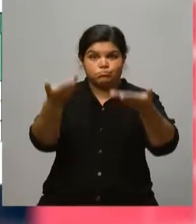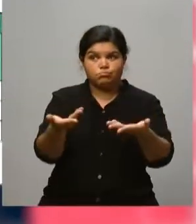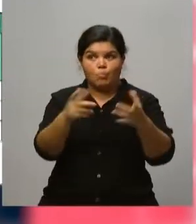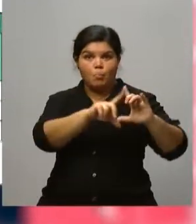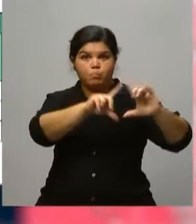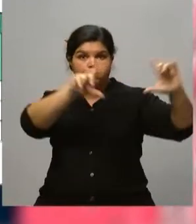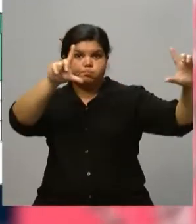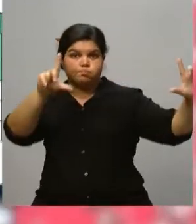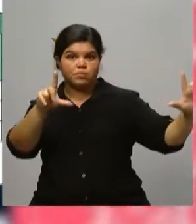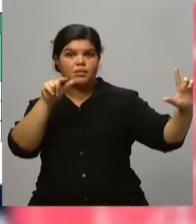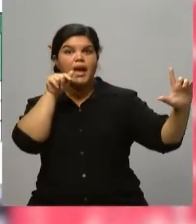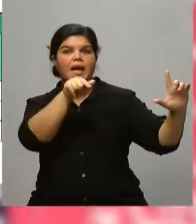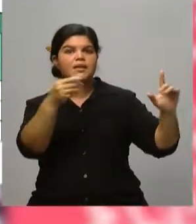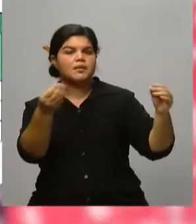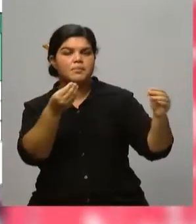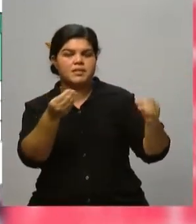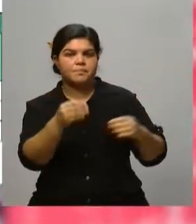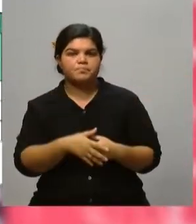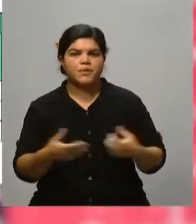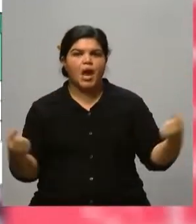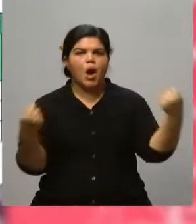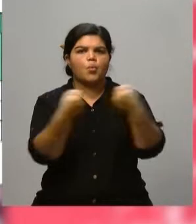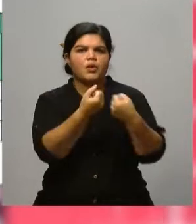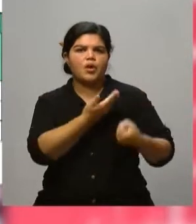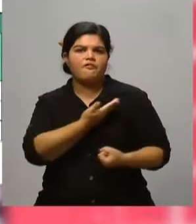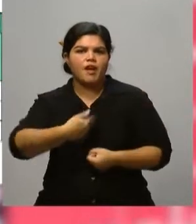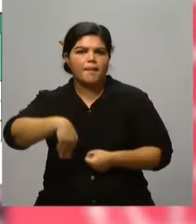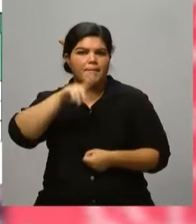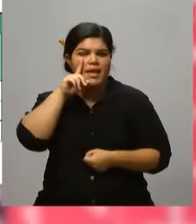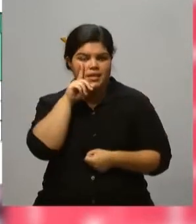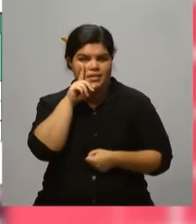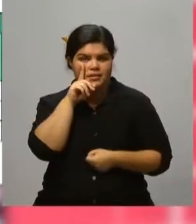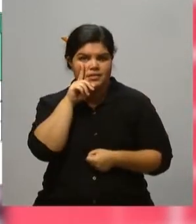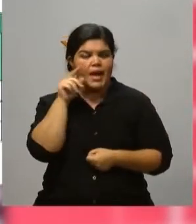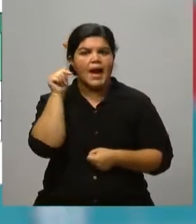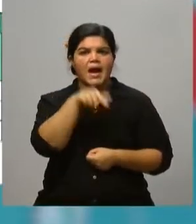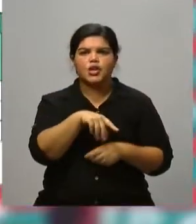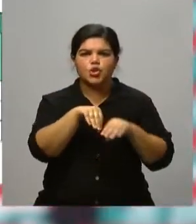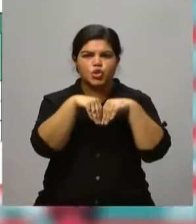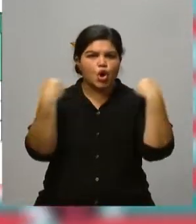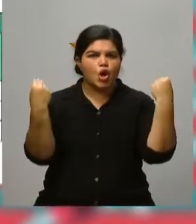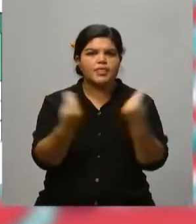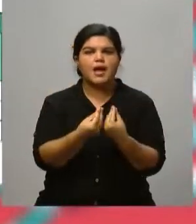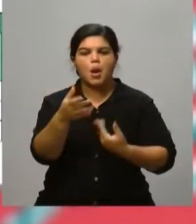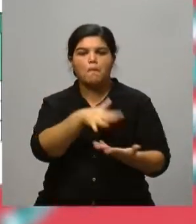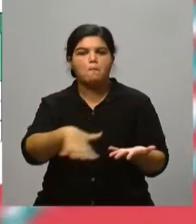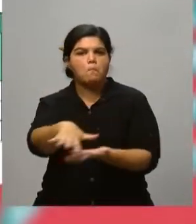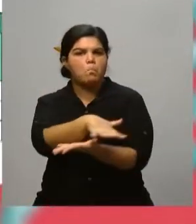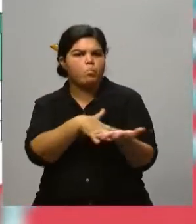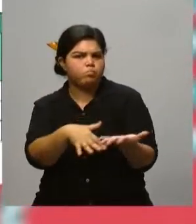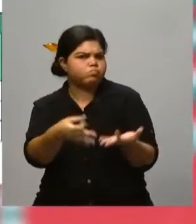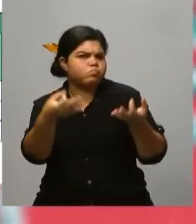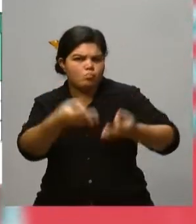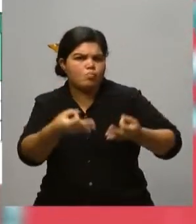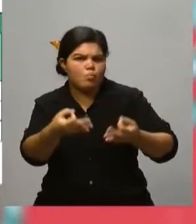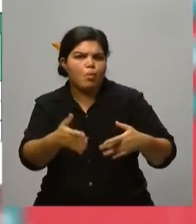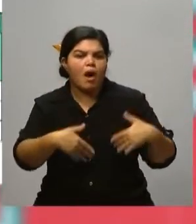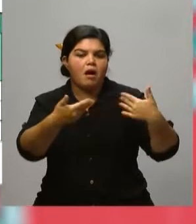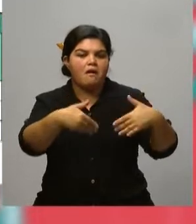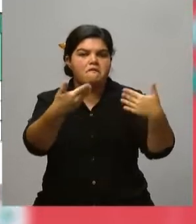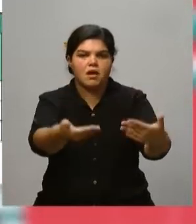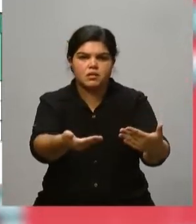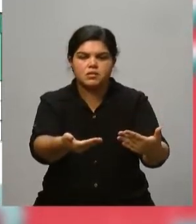responsabilidad hacia la gestión, hacia lo que es buscar soluciones para los ciudadanos y que no la estamos viendo. Débora, vamos a ir